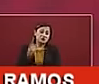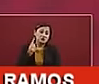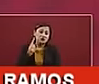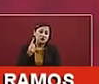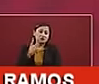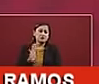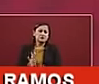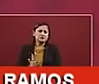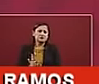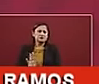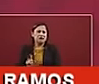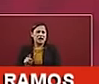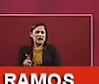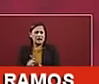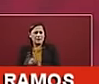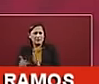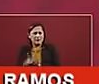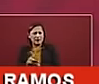conservador